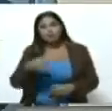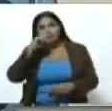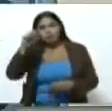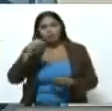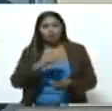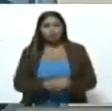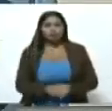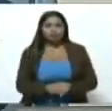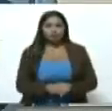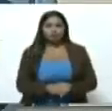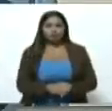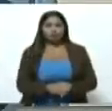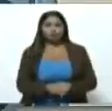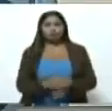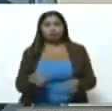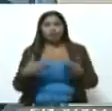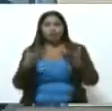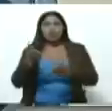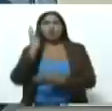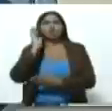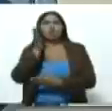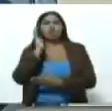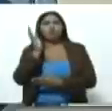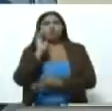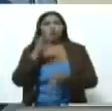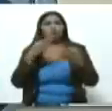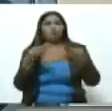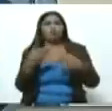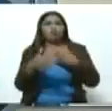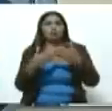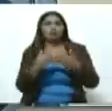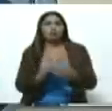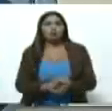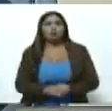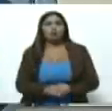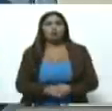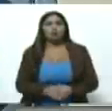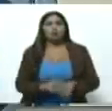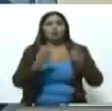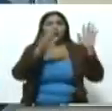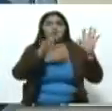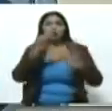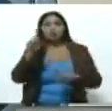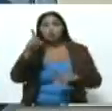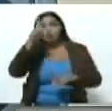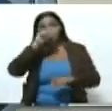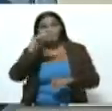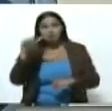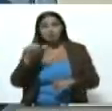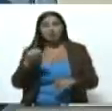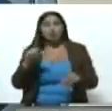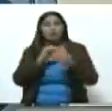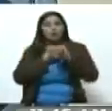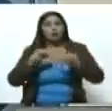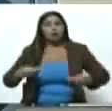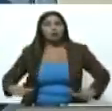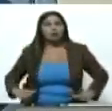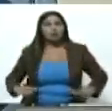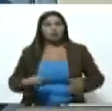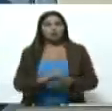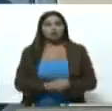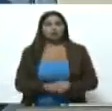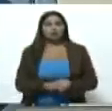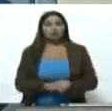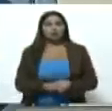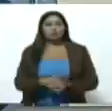Maduro, mientras ofrecía su discurso por el 81 aniversario de la Guardia Nacional Bolivariana. En